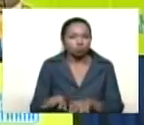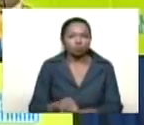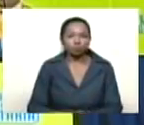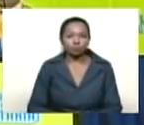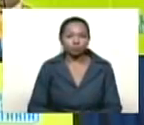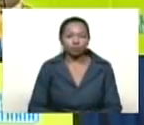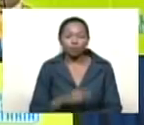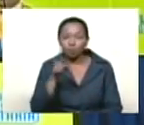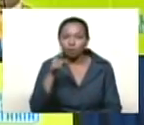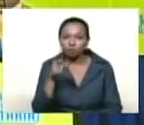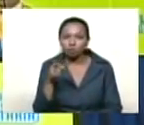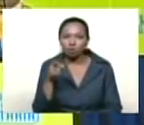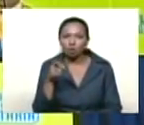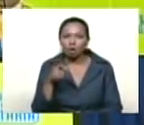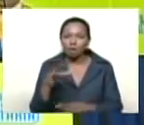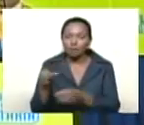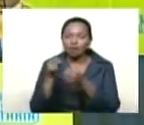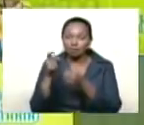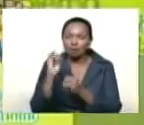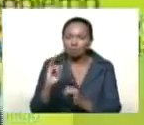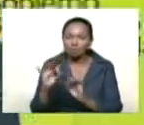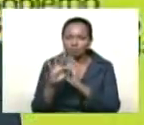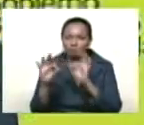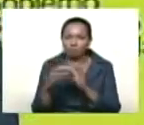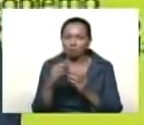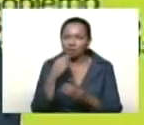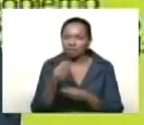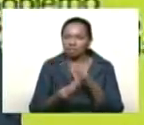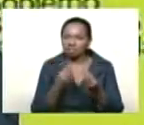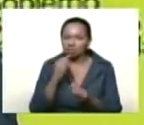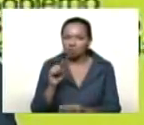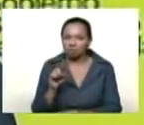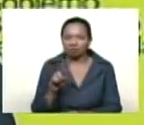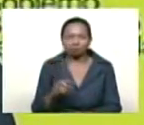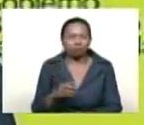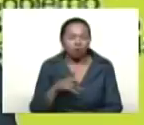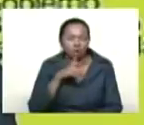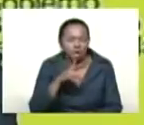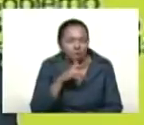Por eso el imperialismo, de manera vulgar, como lo está haciendo, vulgar,